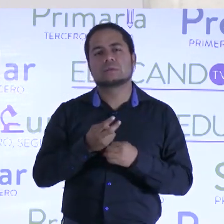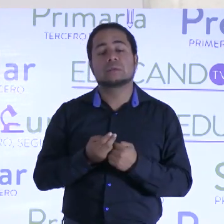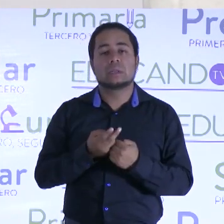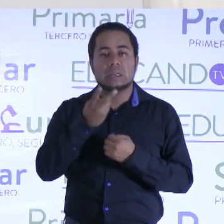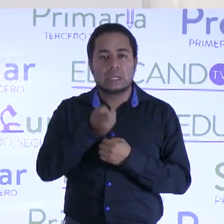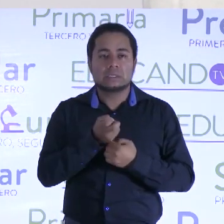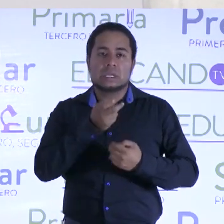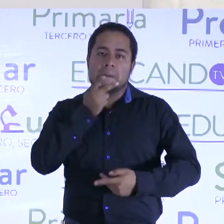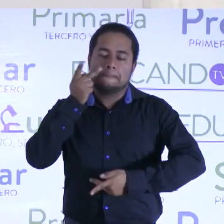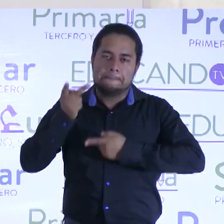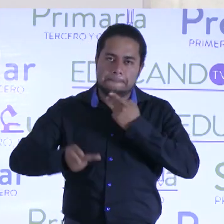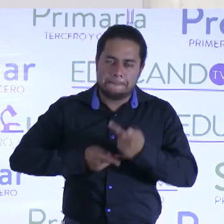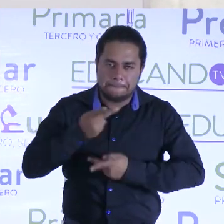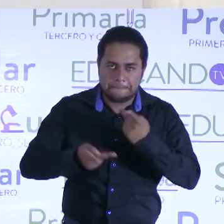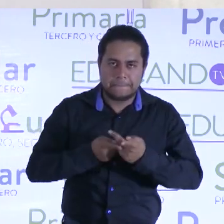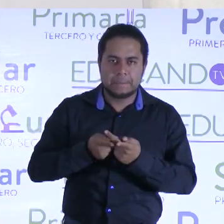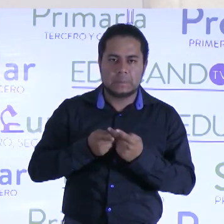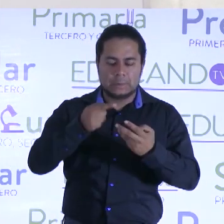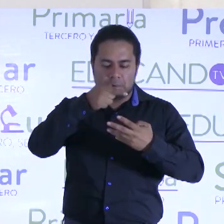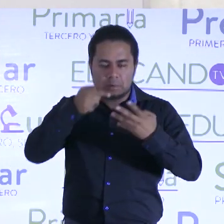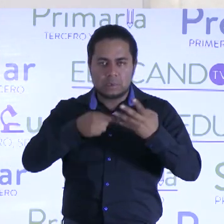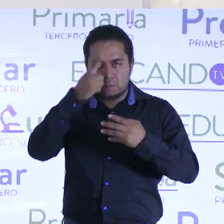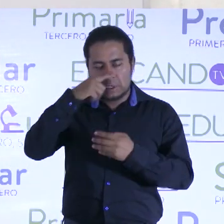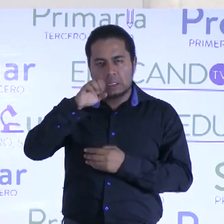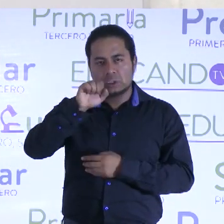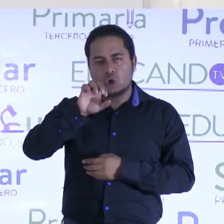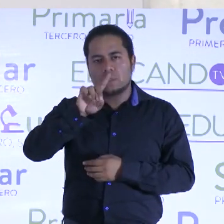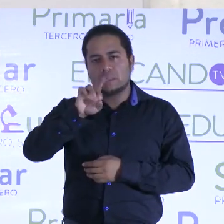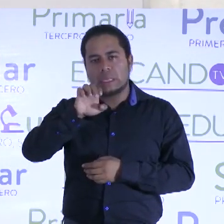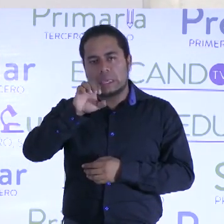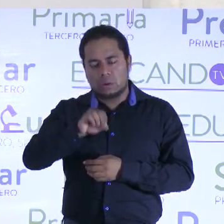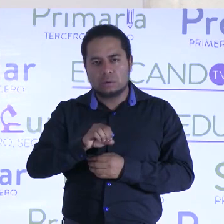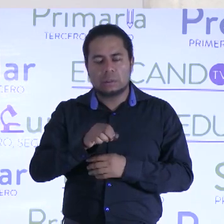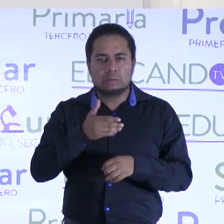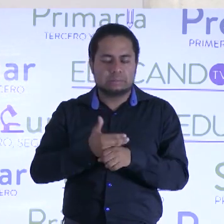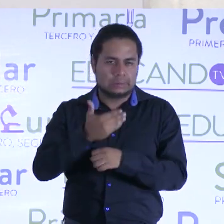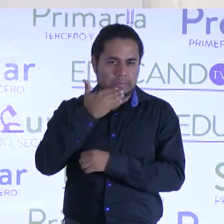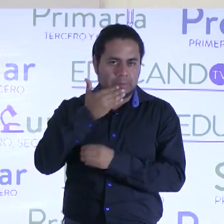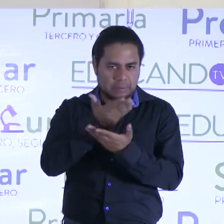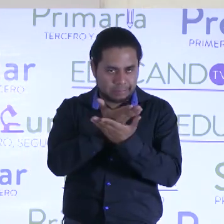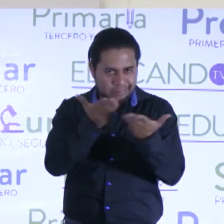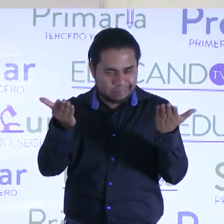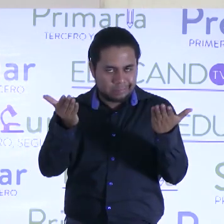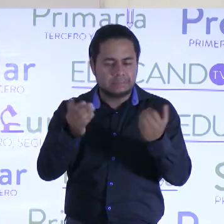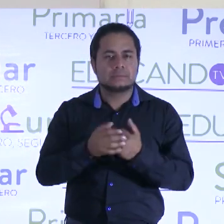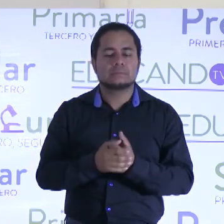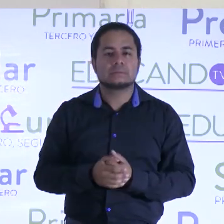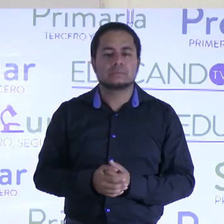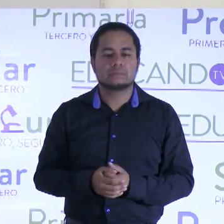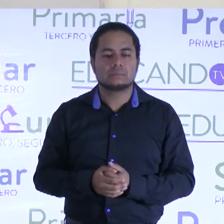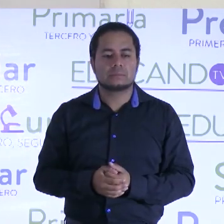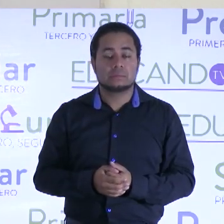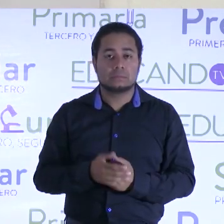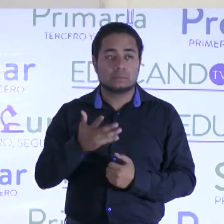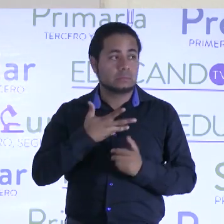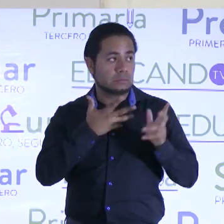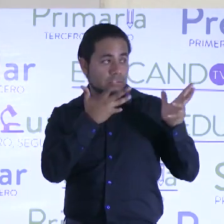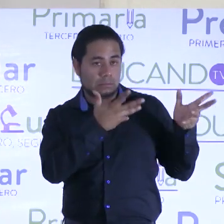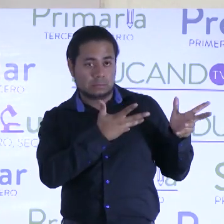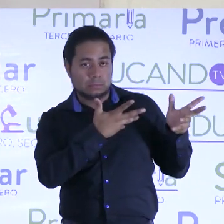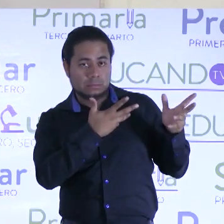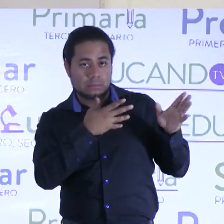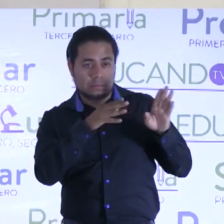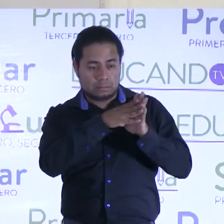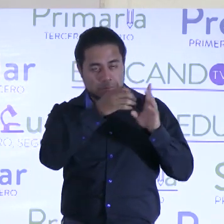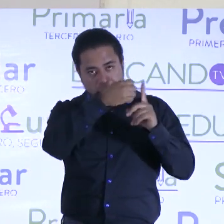son las preguntas de sondeo. Muy bien, niños y niñas. Tenemos ya